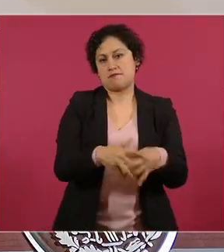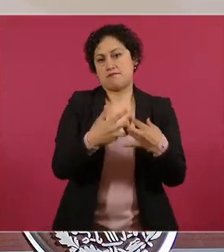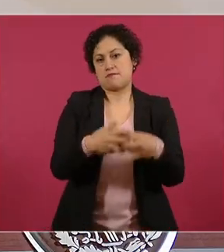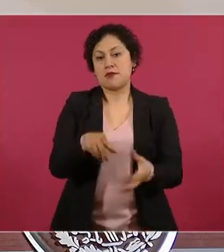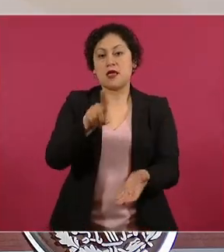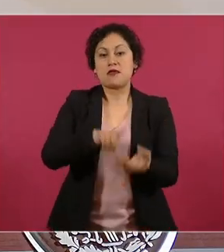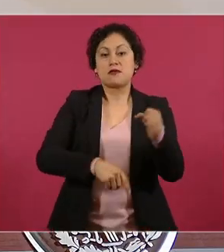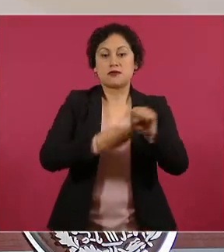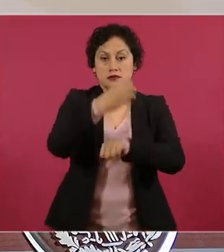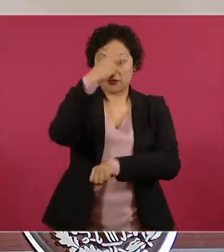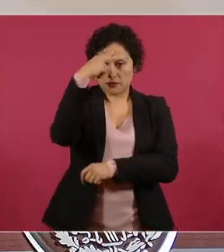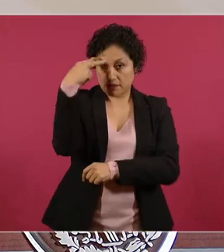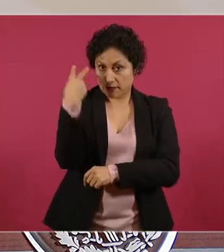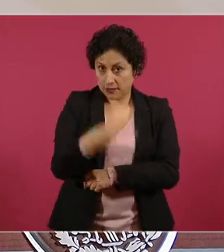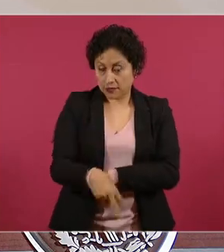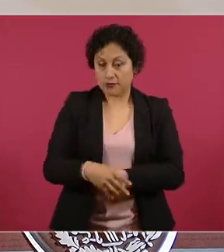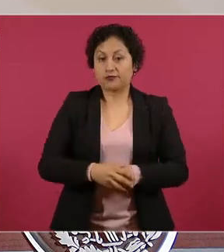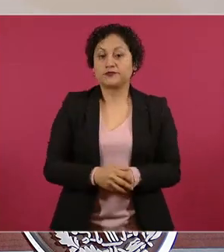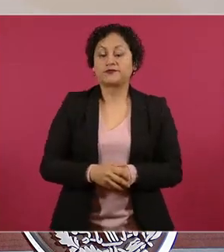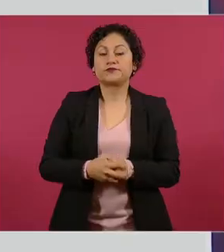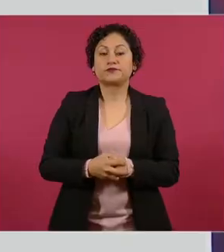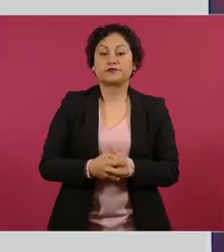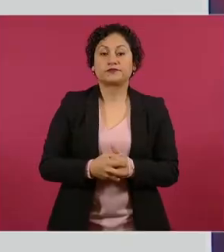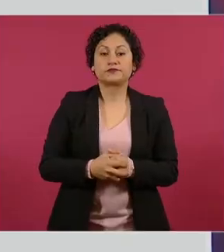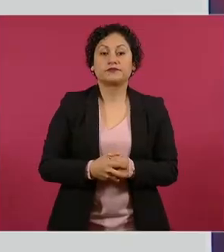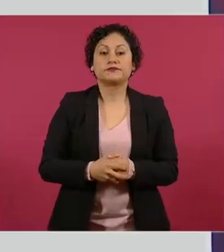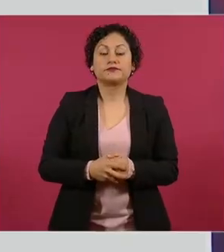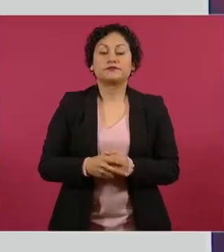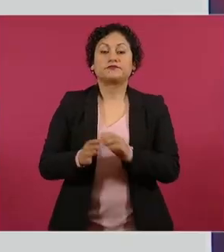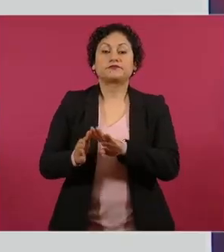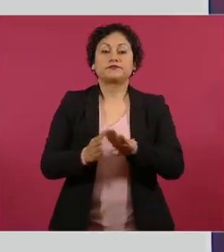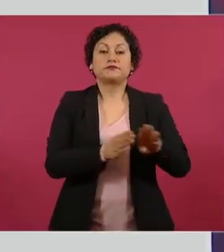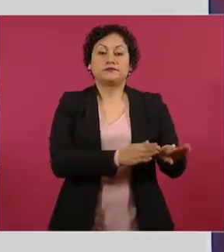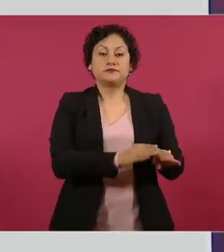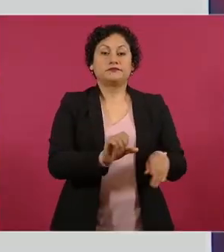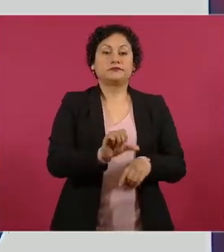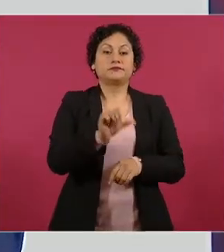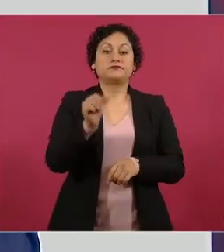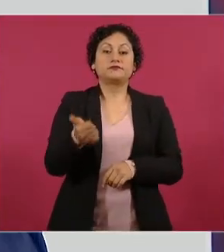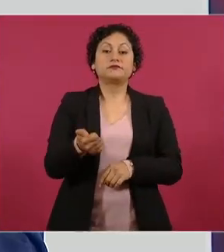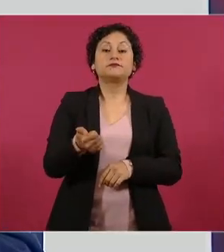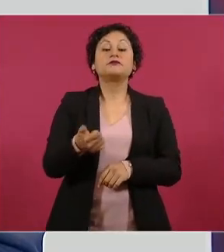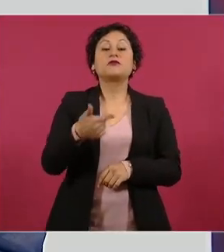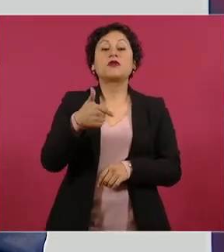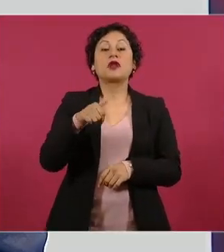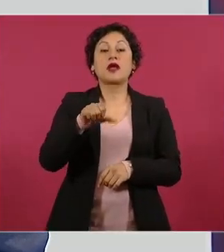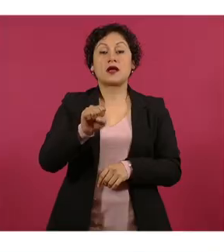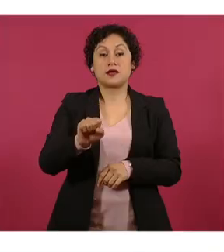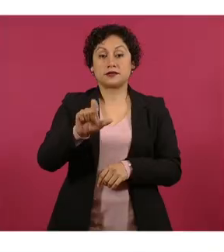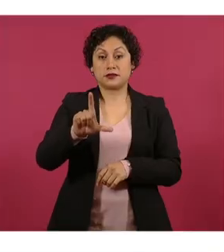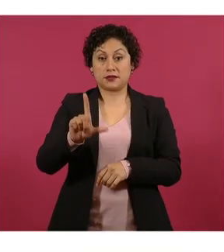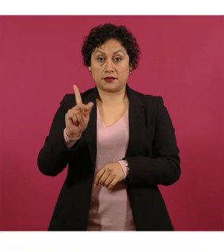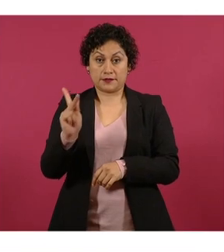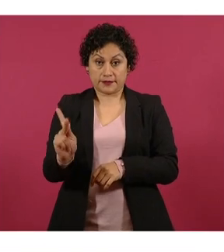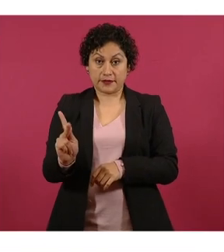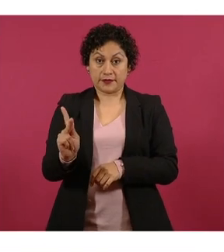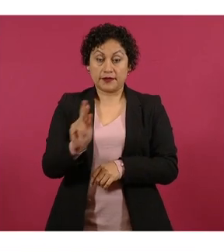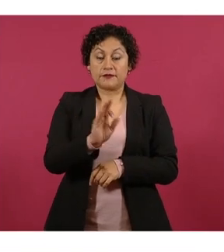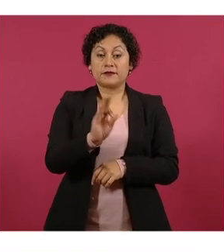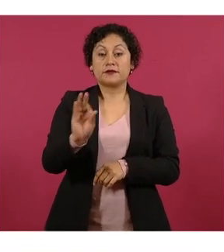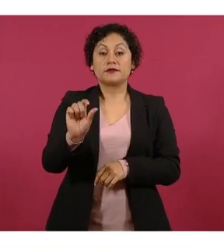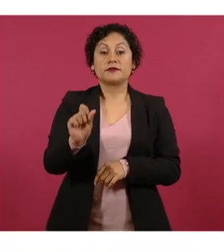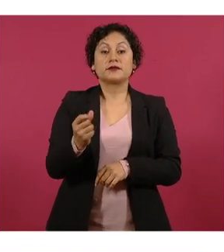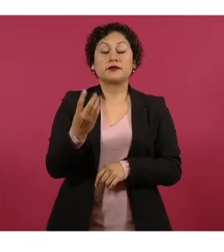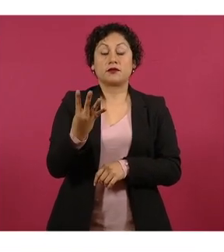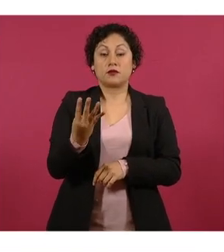México. Pasando ahora al tema del gas LP, y al 24 de enero nos encontramos en